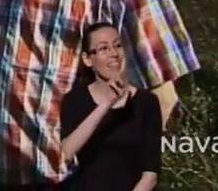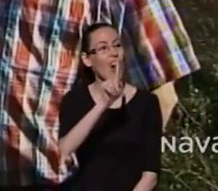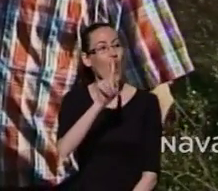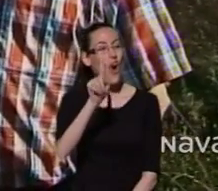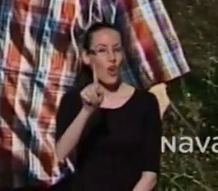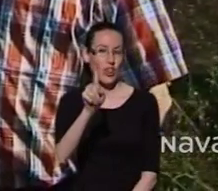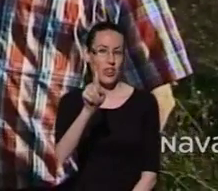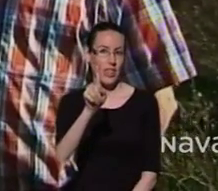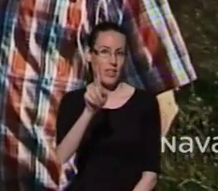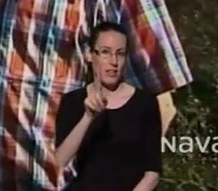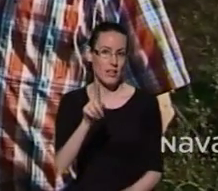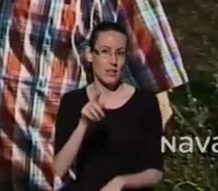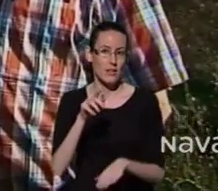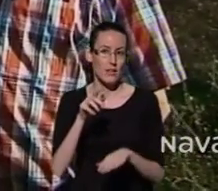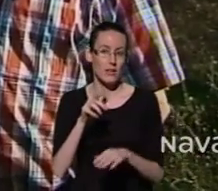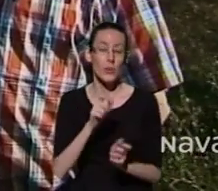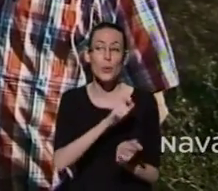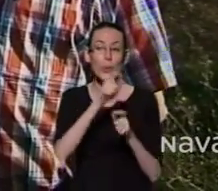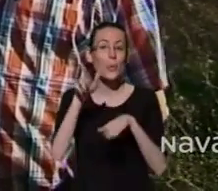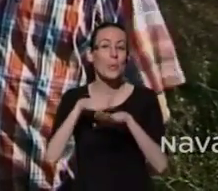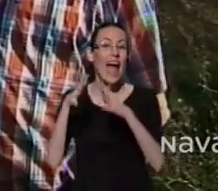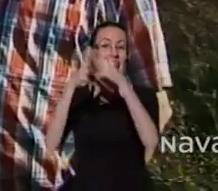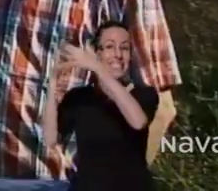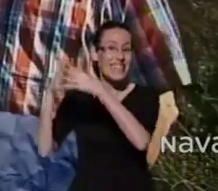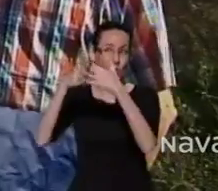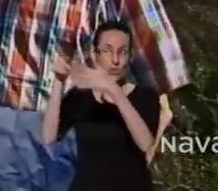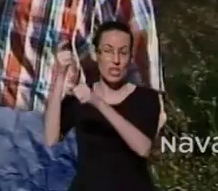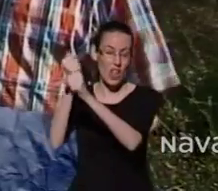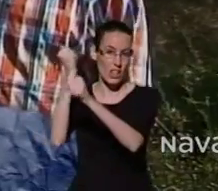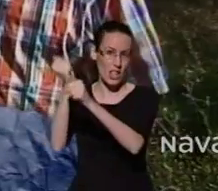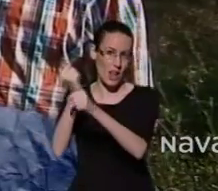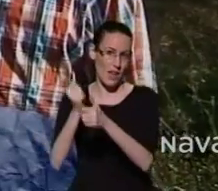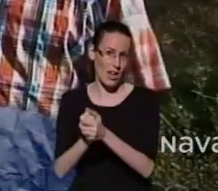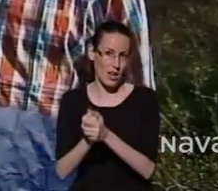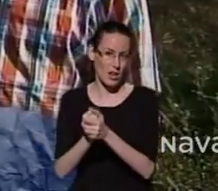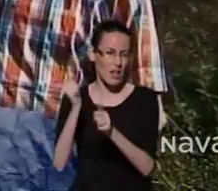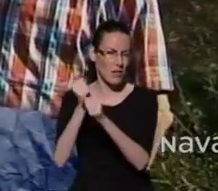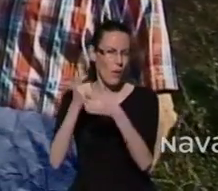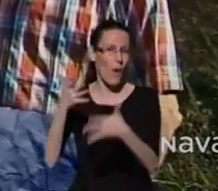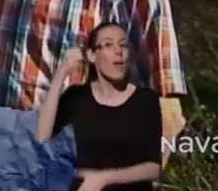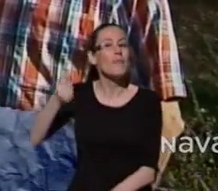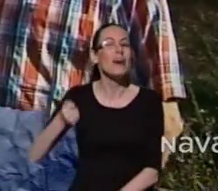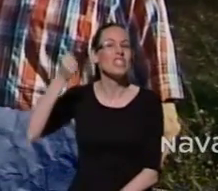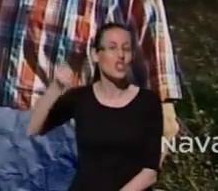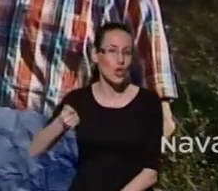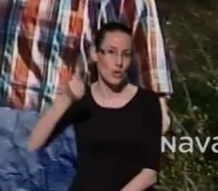años. Para trabajar. Trabajar en Estados Unidos. De pastor fuimos. Pues claro, aquí no